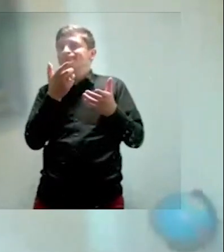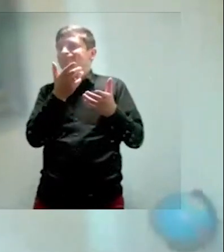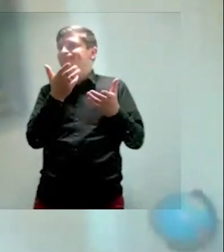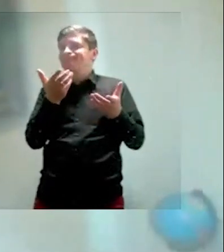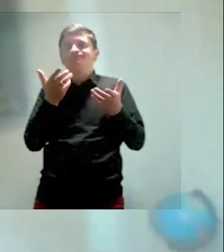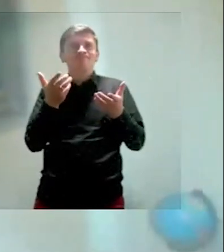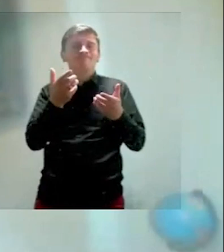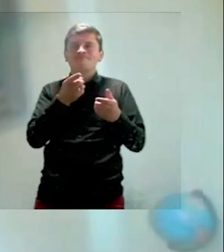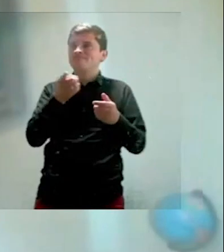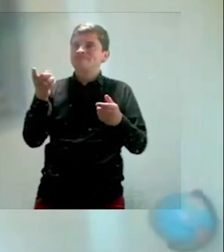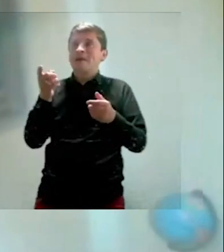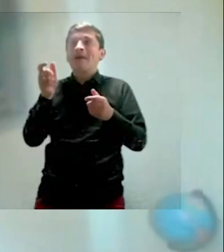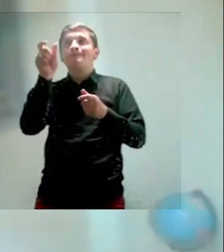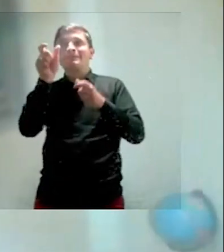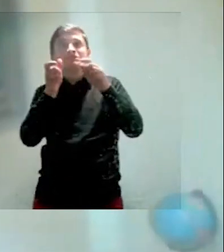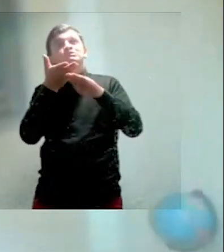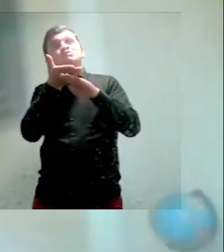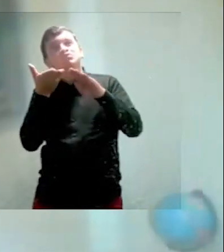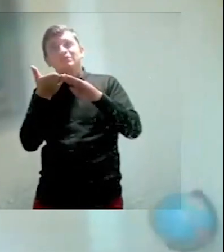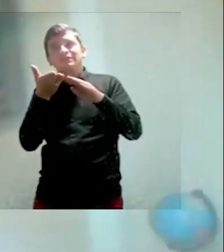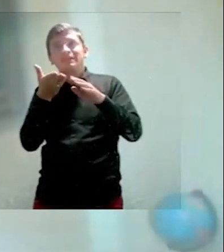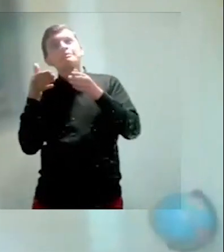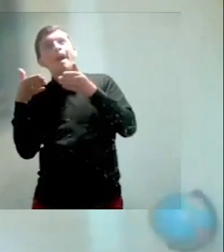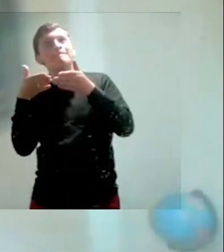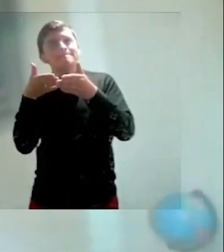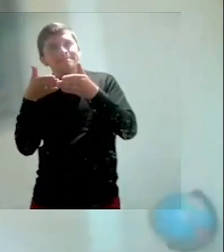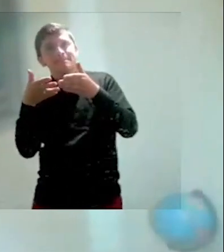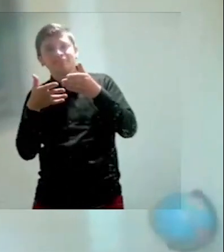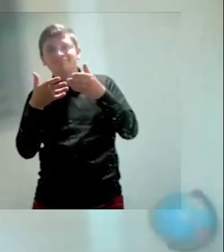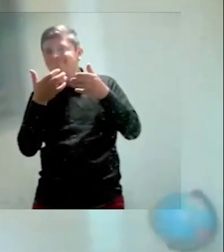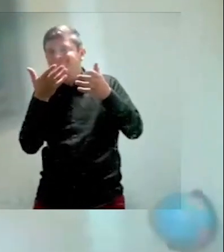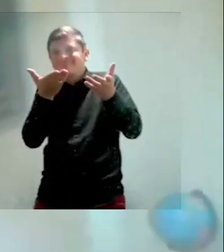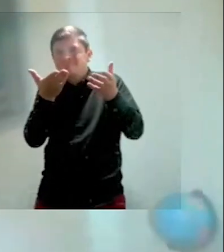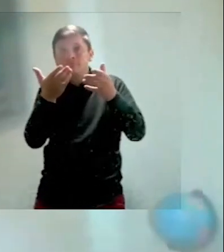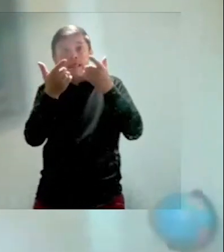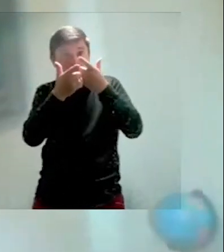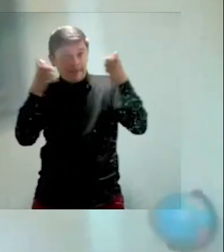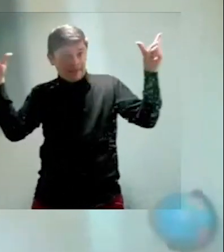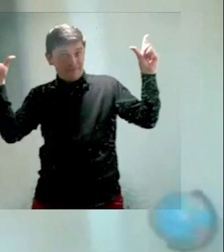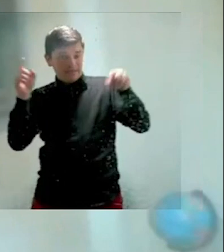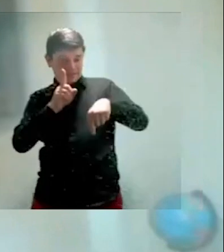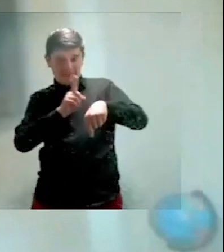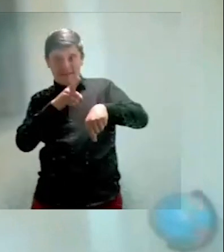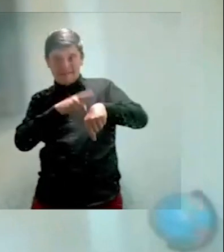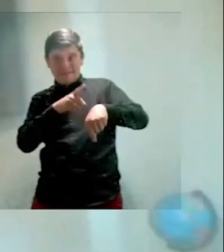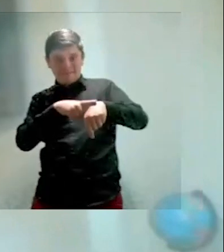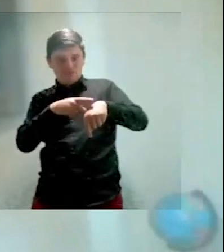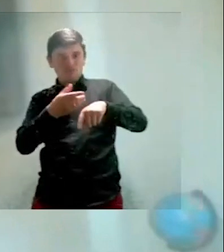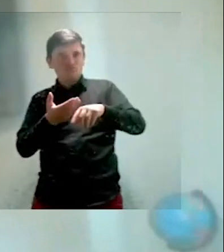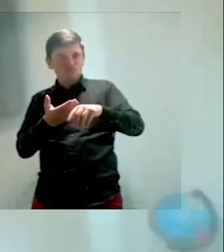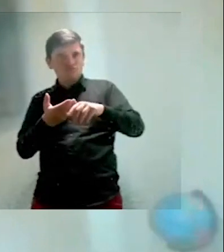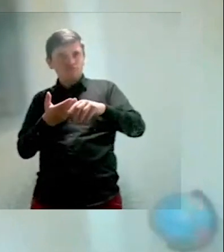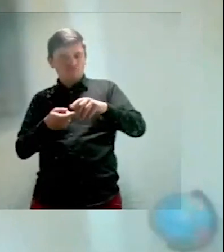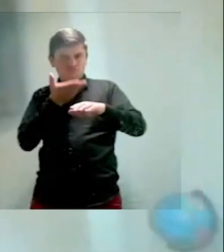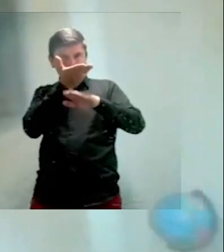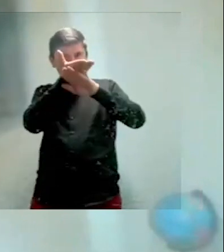proporcional para su presentación. Eso parecería una perogrullada, pero es un tema